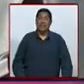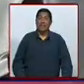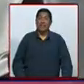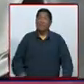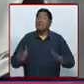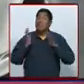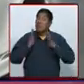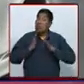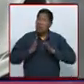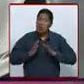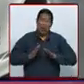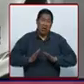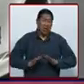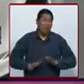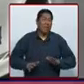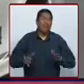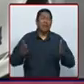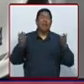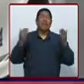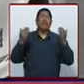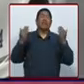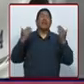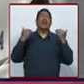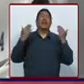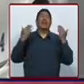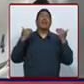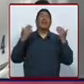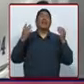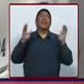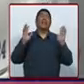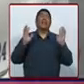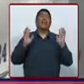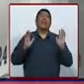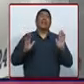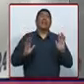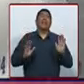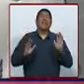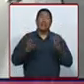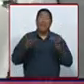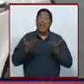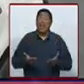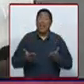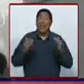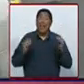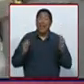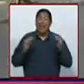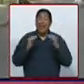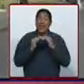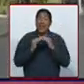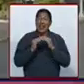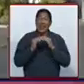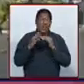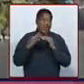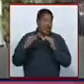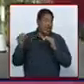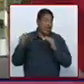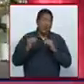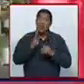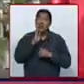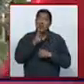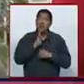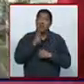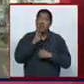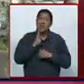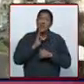Jornada tranquila, una tarde agradable, temperatura por supuesto muy calurosa acá en la ciudad de La Paz, sede de gobierno que está de